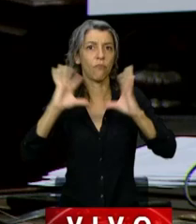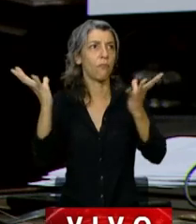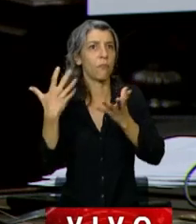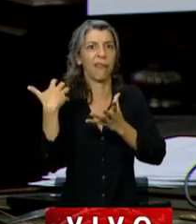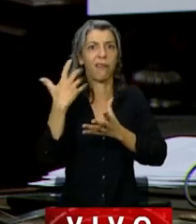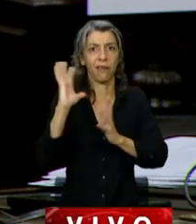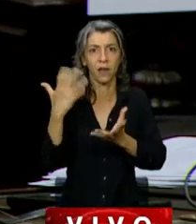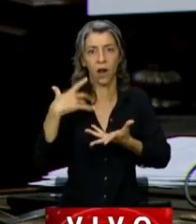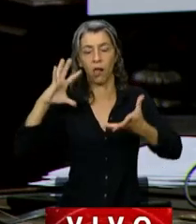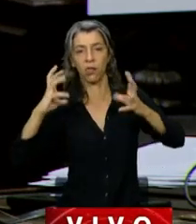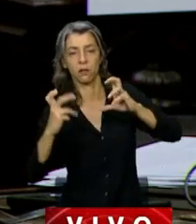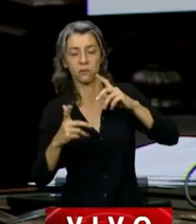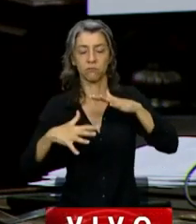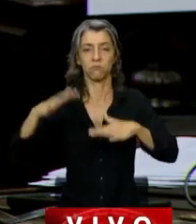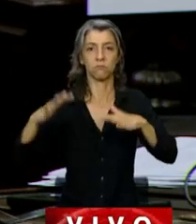estamos,